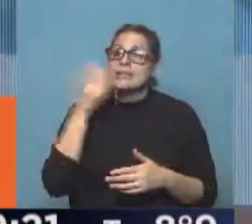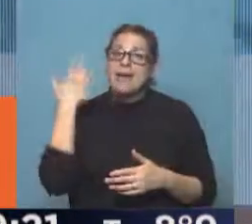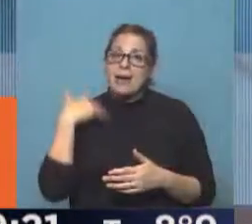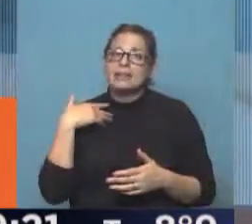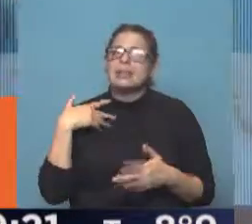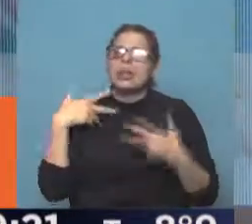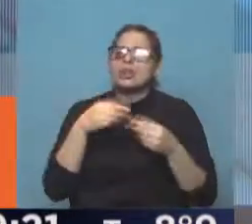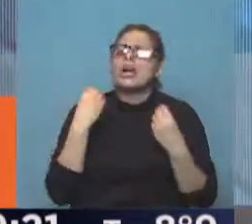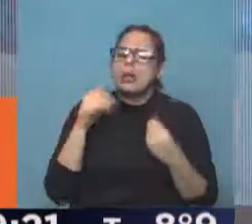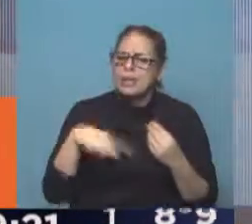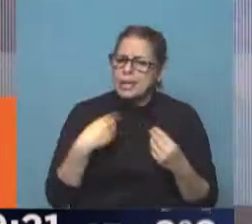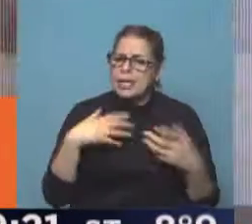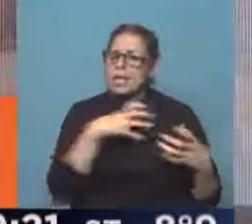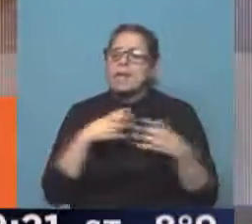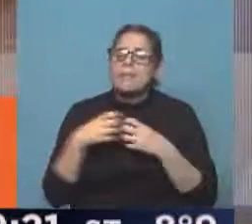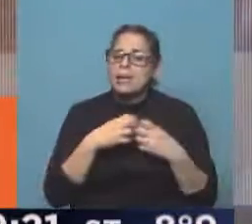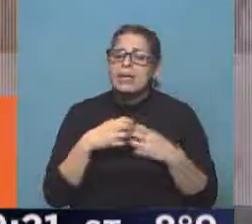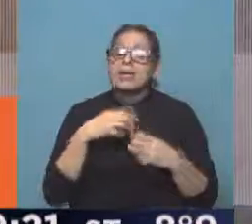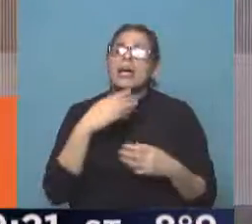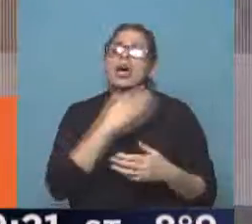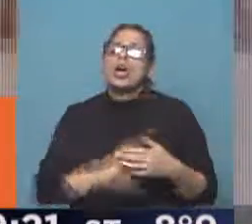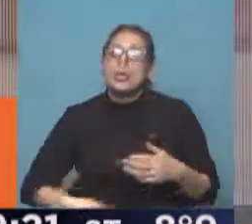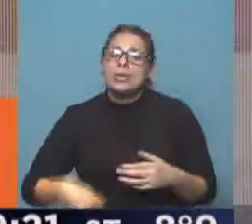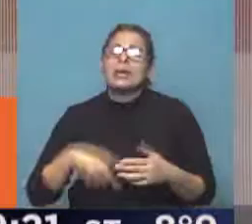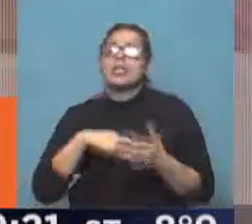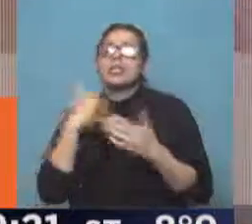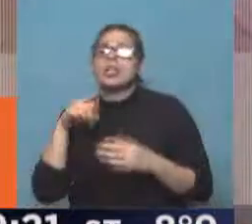pelea ridícula que ha habido entre el gobierno nacional y el